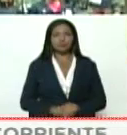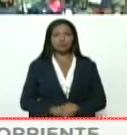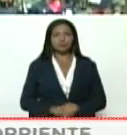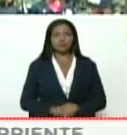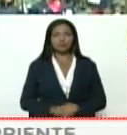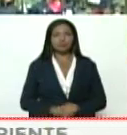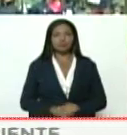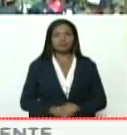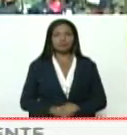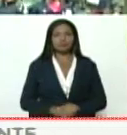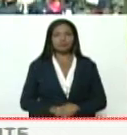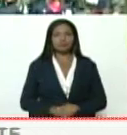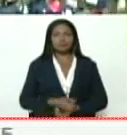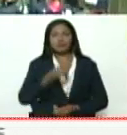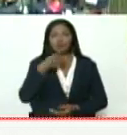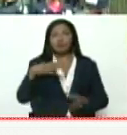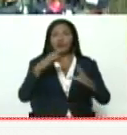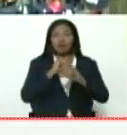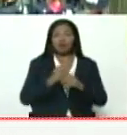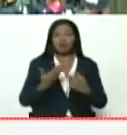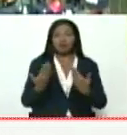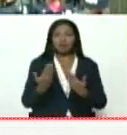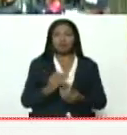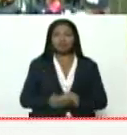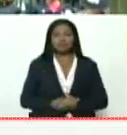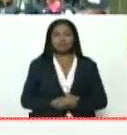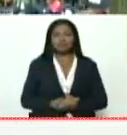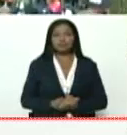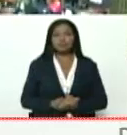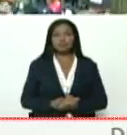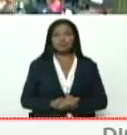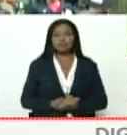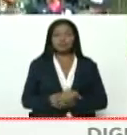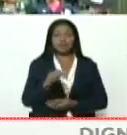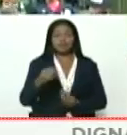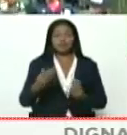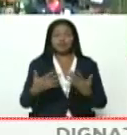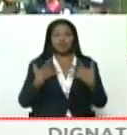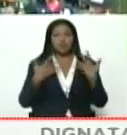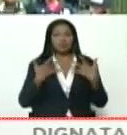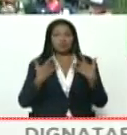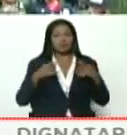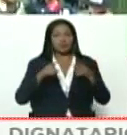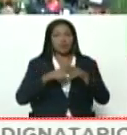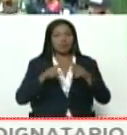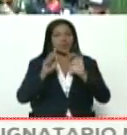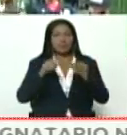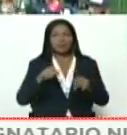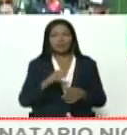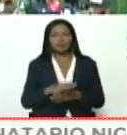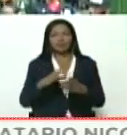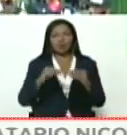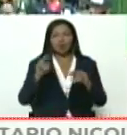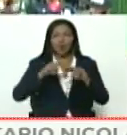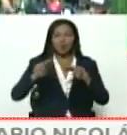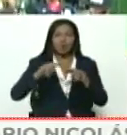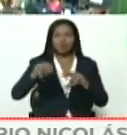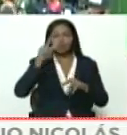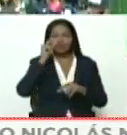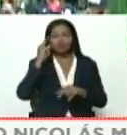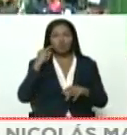Buenas noches, mi comandante en jefe. Aquí, lleno de alegría, todos estos niños y